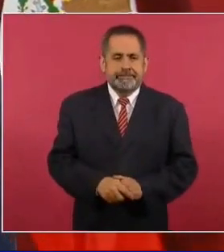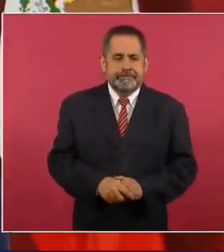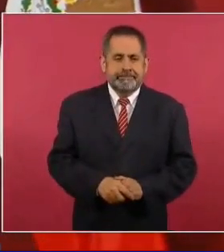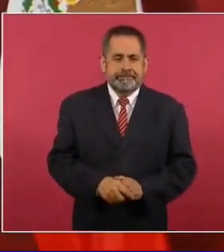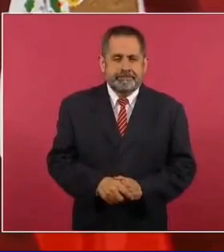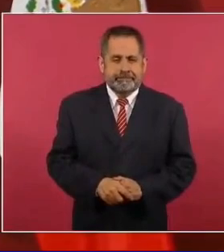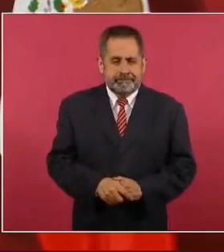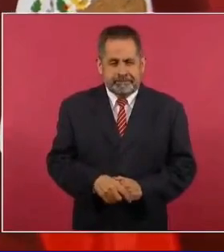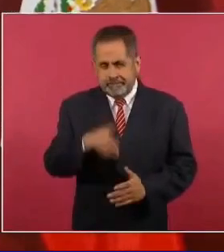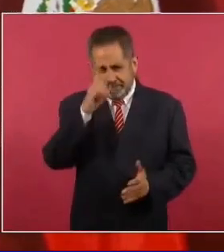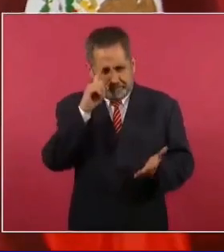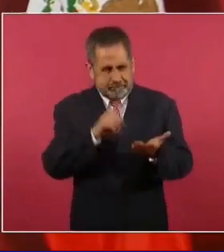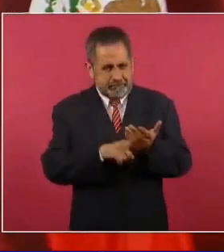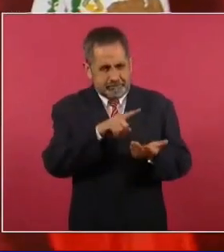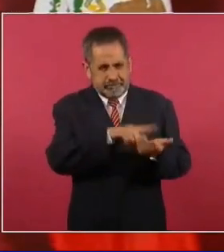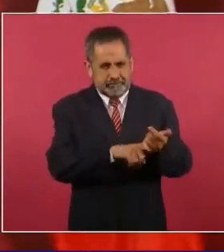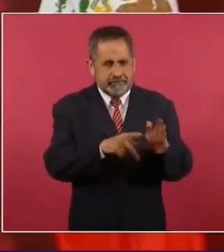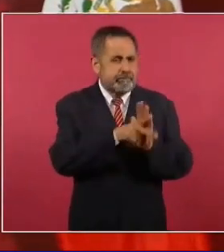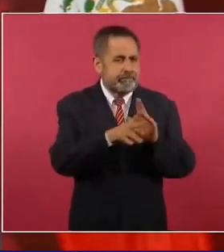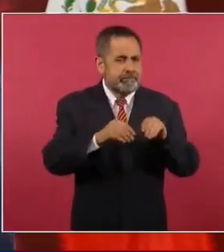¿Y ustedes creen que el Reforma